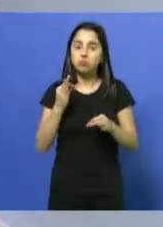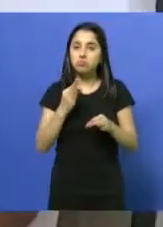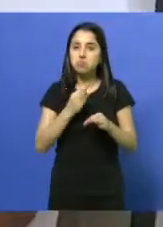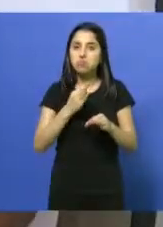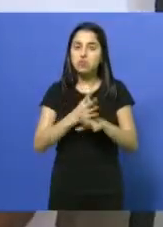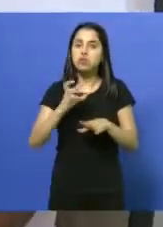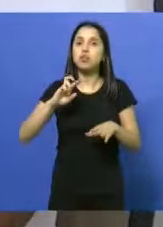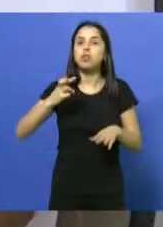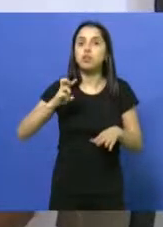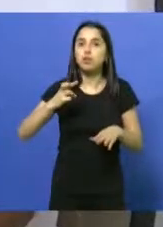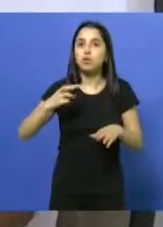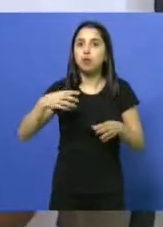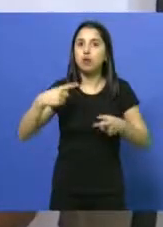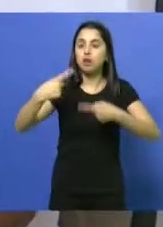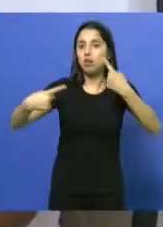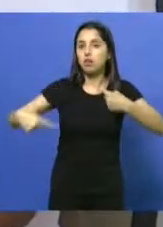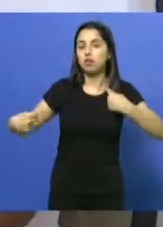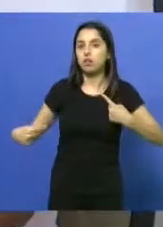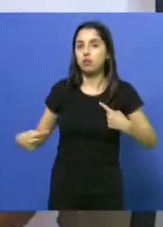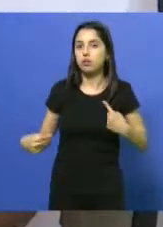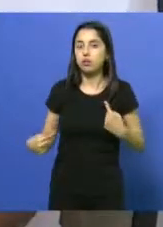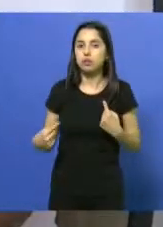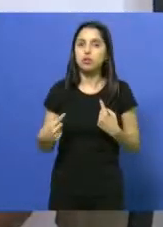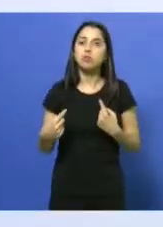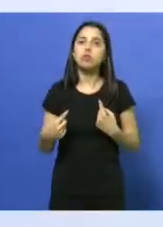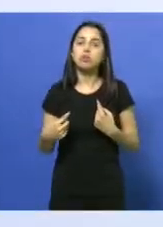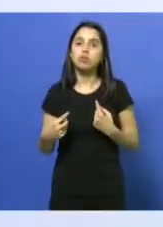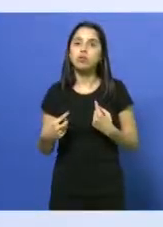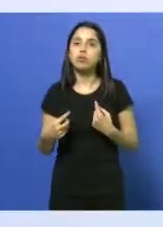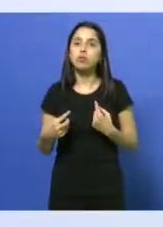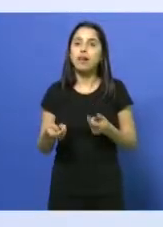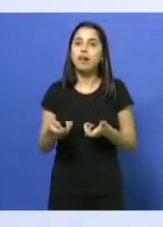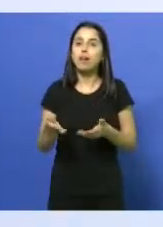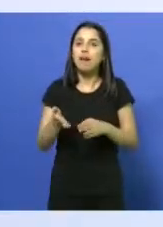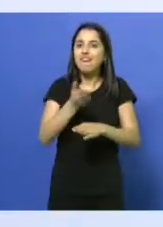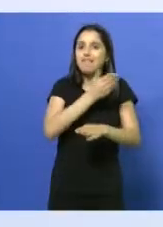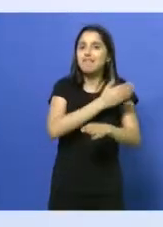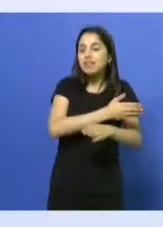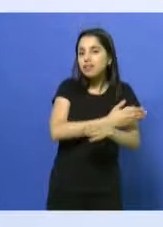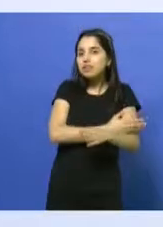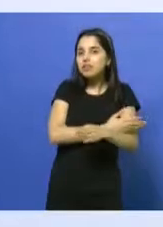que nos pidieron depósito del dinero antes del envío de la mercadería.